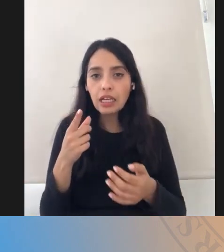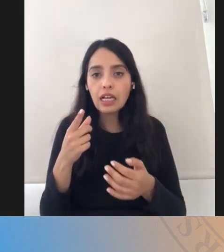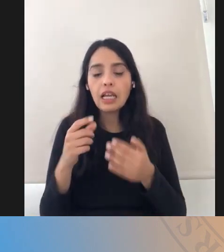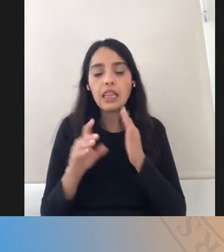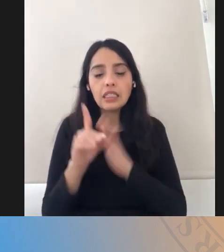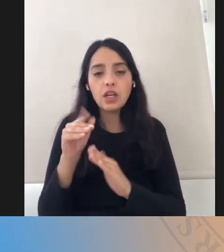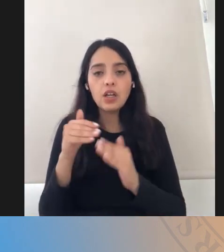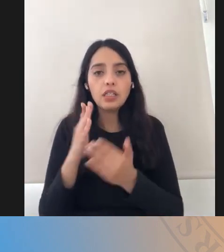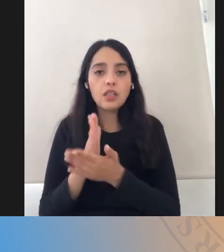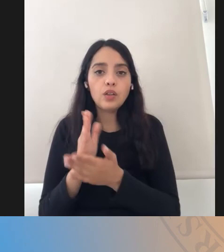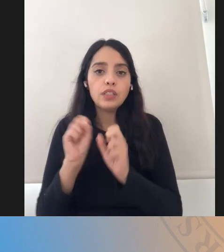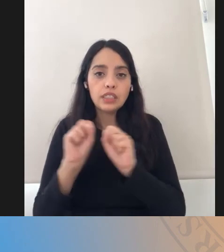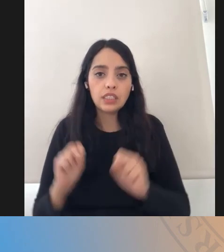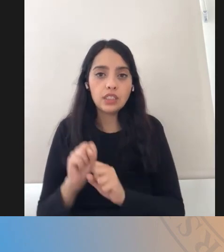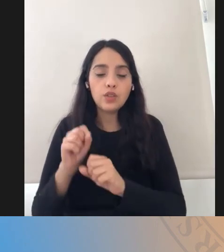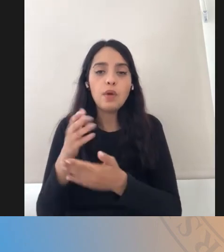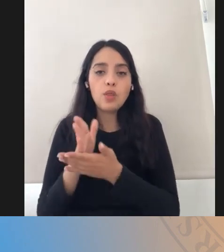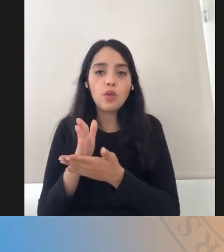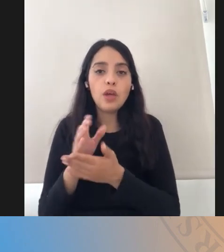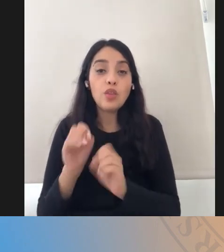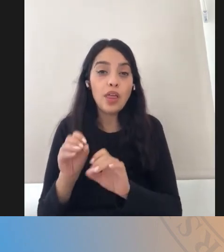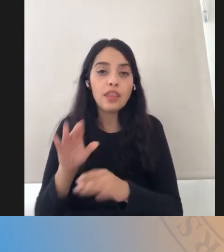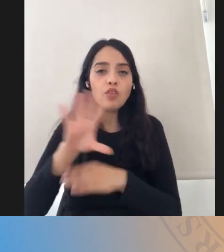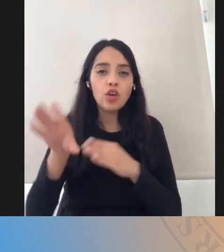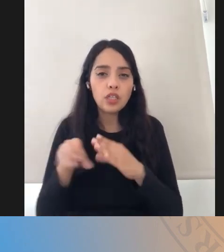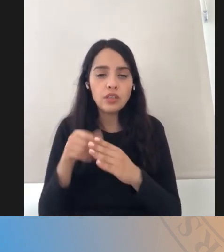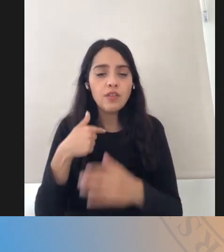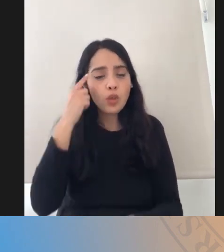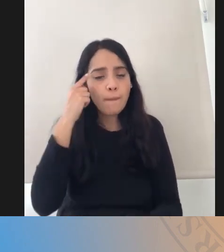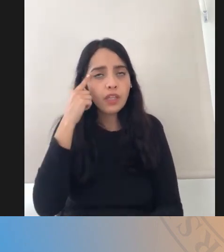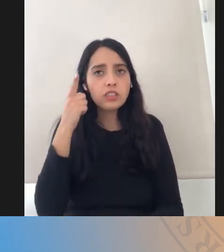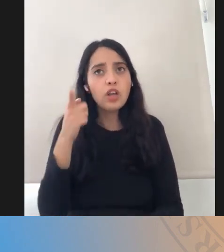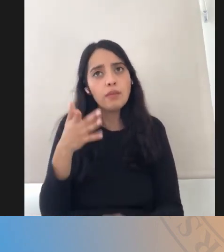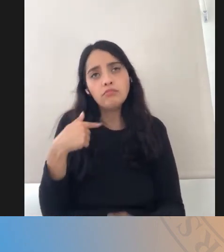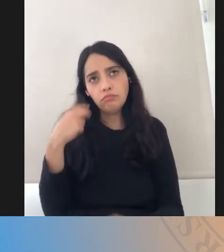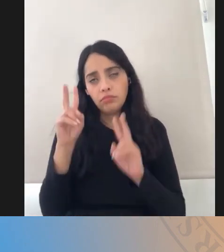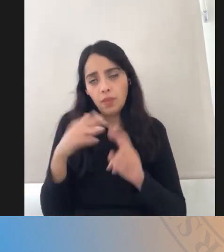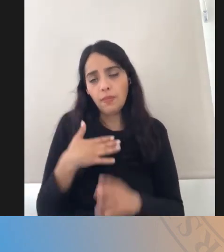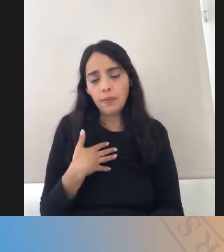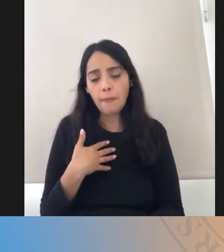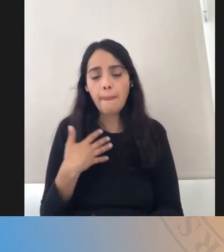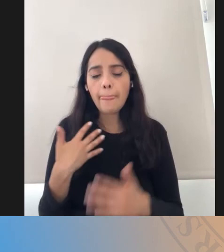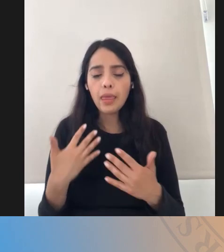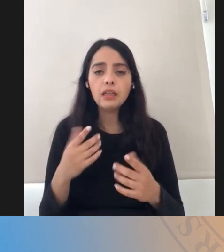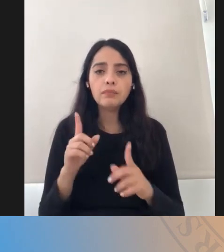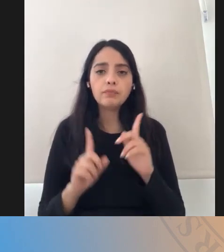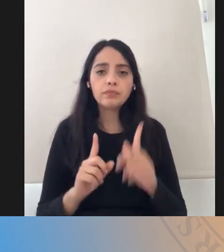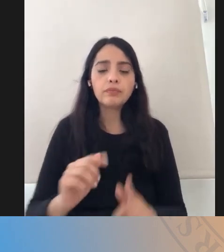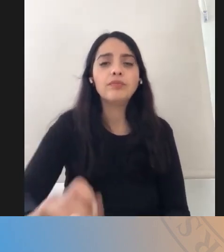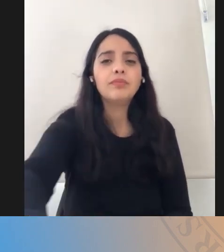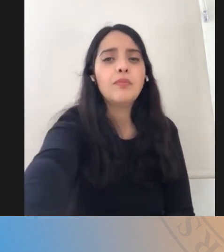sistemas educativos inclusivos. Yo creo que por ahí iría mi tema, es que en algún momento de su